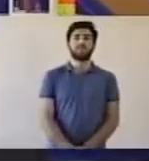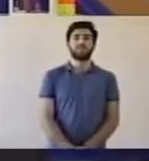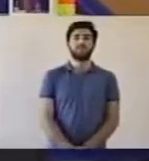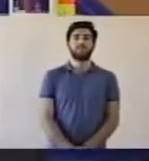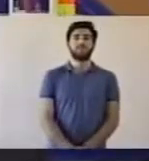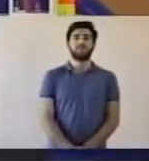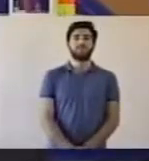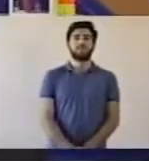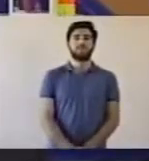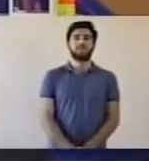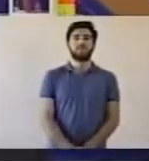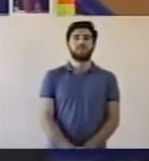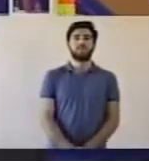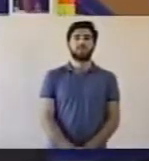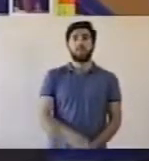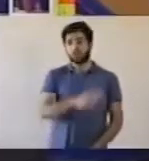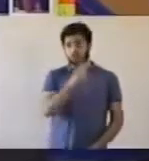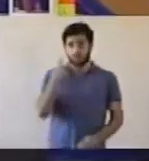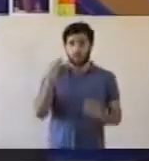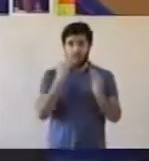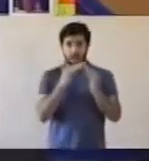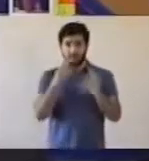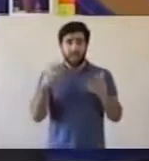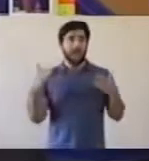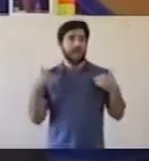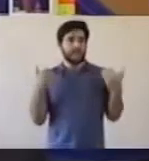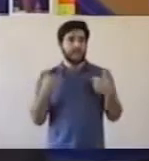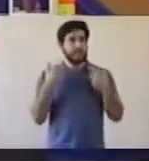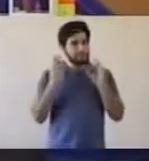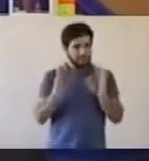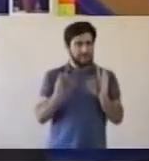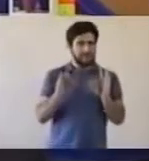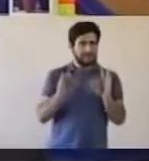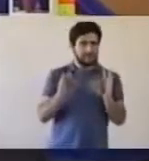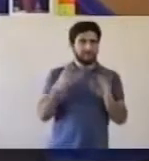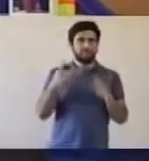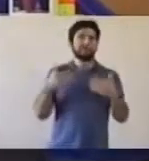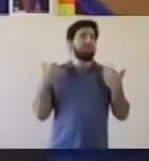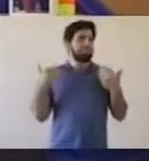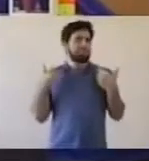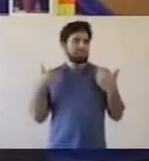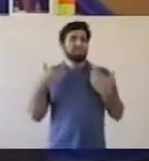¿quiénes en casa se han estado divirtiendo? ¿Ah? Se